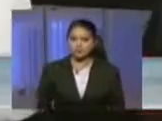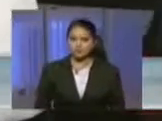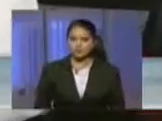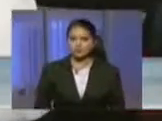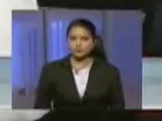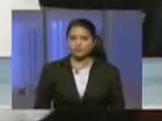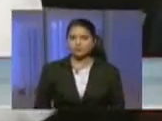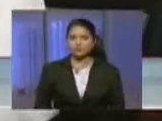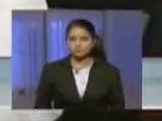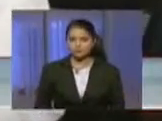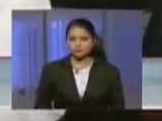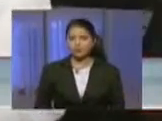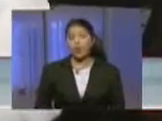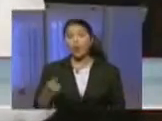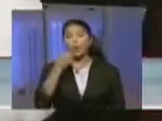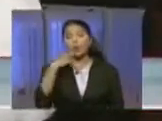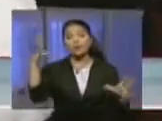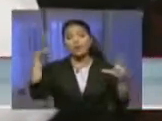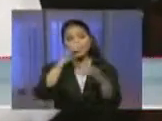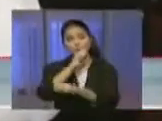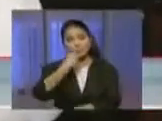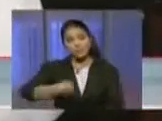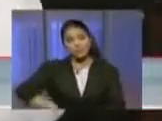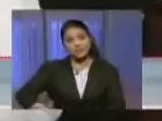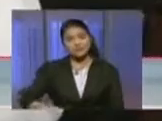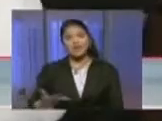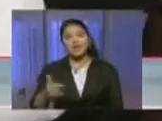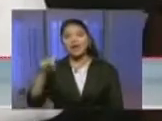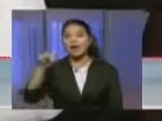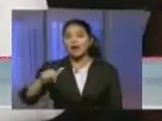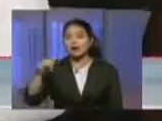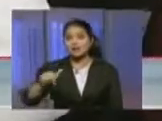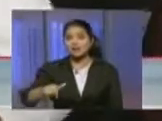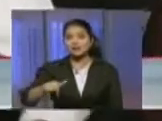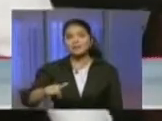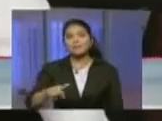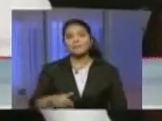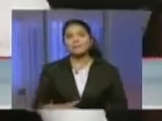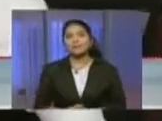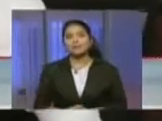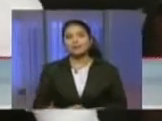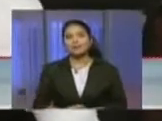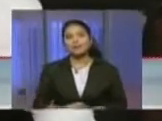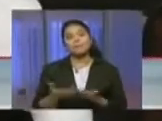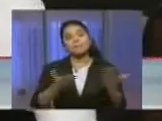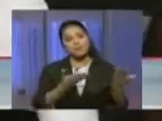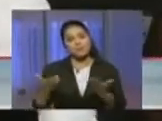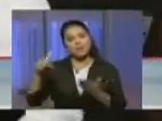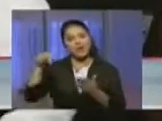Bueno buenas noches señor presidente a